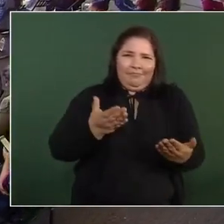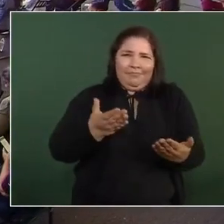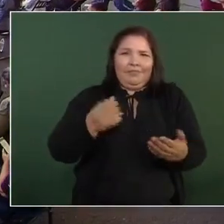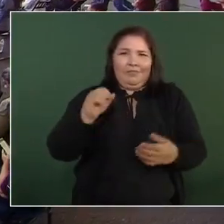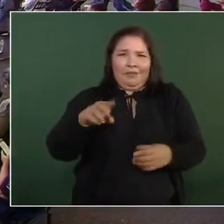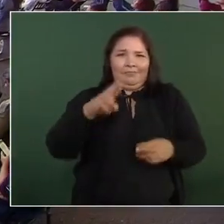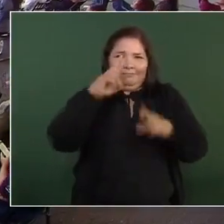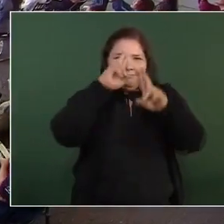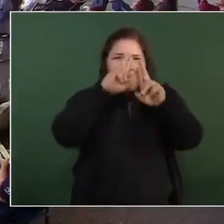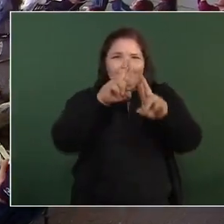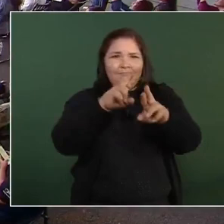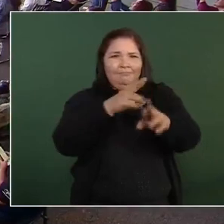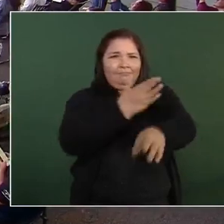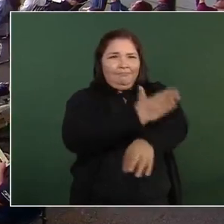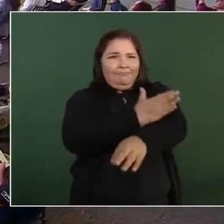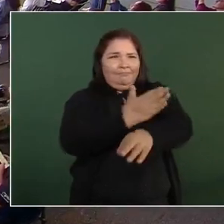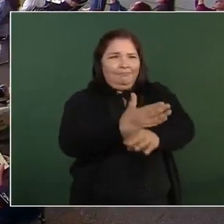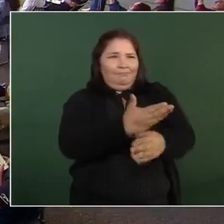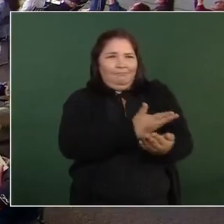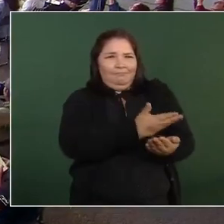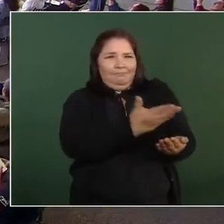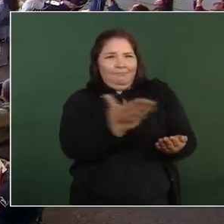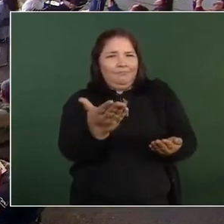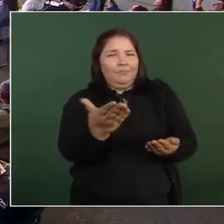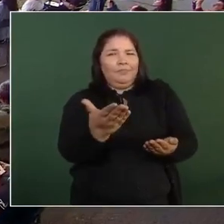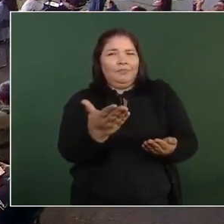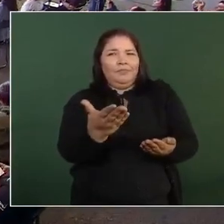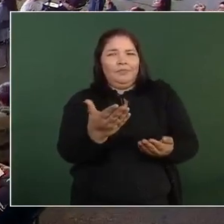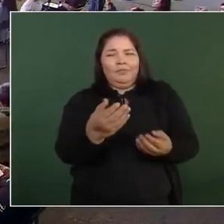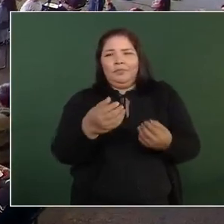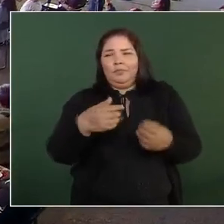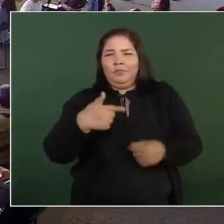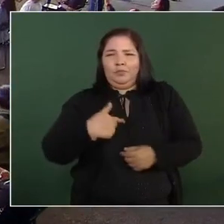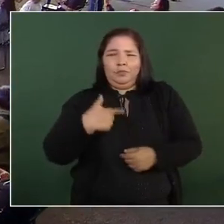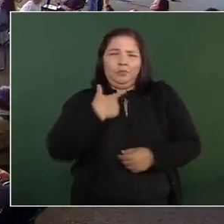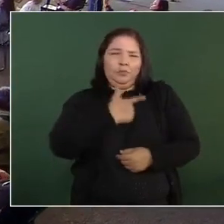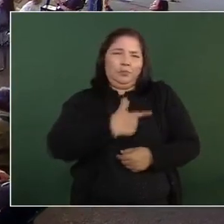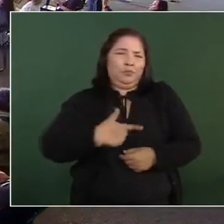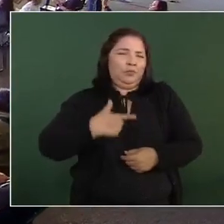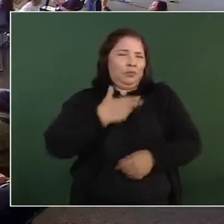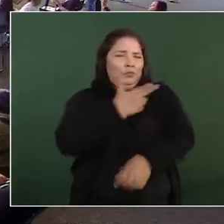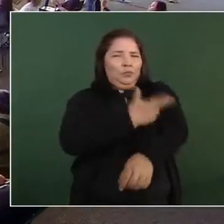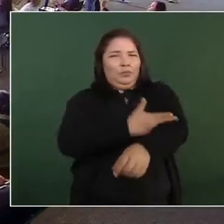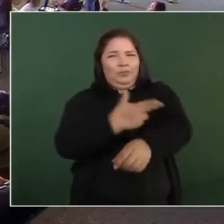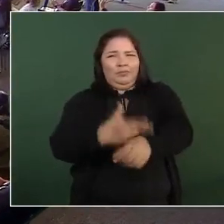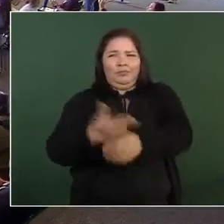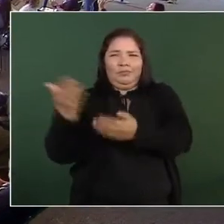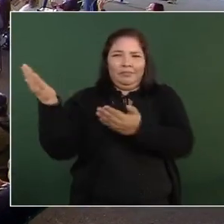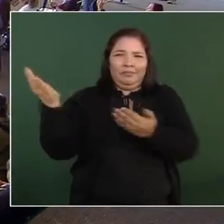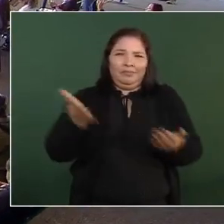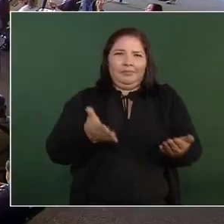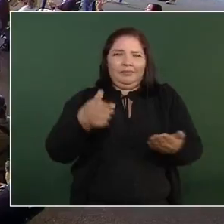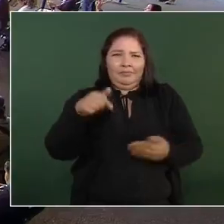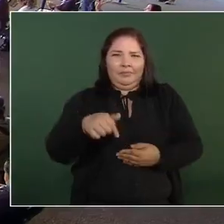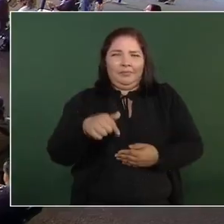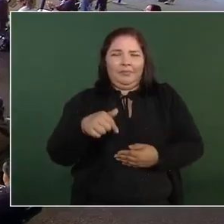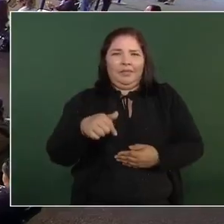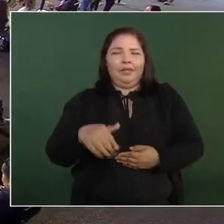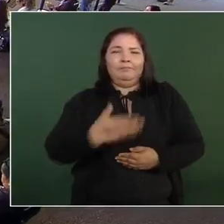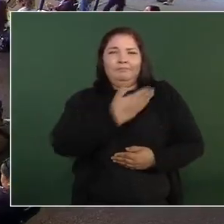que está aquí con nosotros. Nos honran mucho con su presencia.